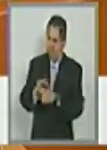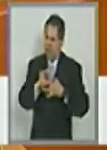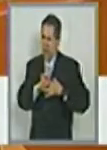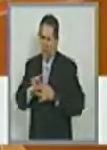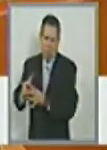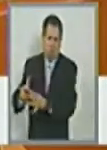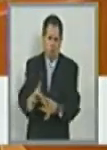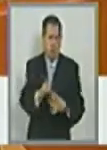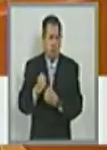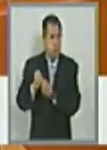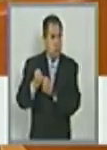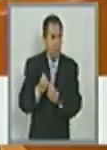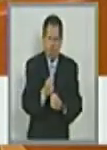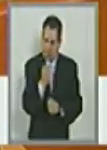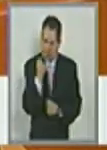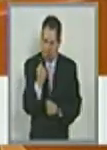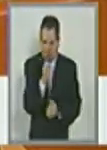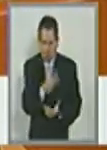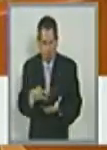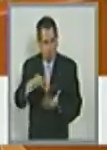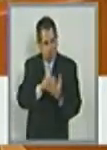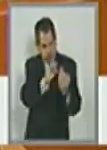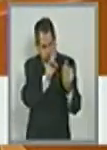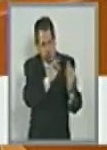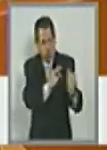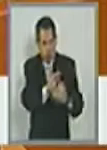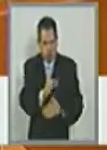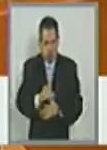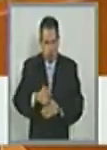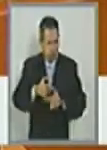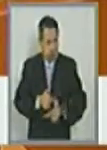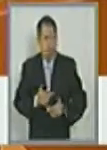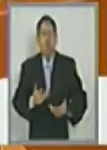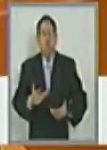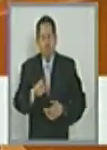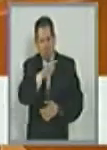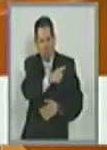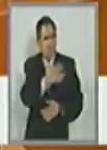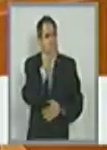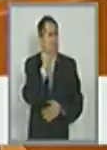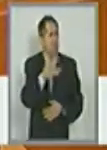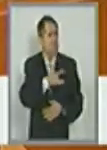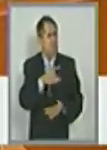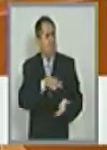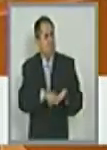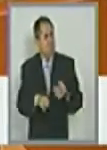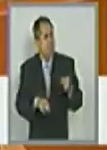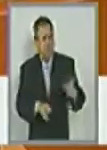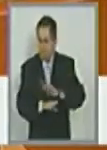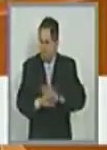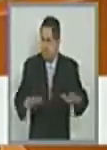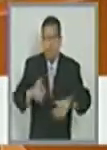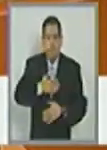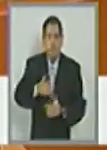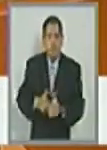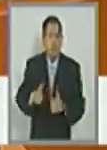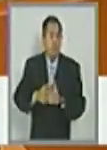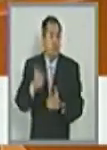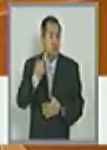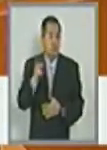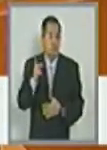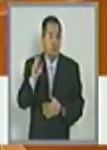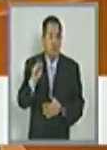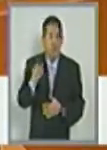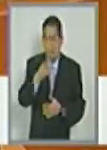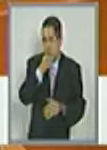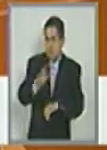fuerte y actuará con firmeza frente a esta política sin escrúpulos. Desde nuestra bancada queremos recordarle